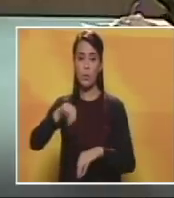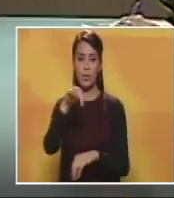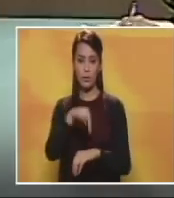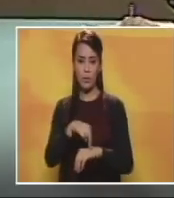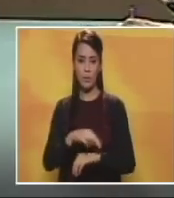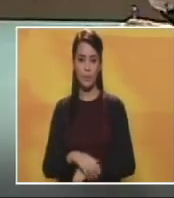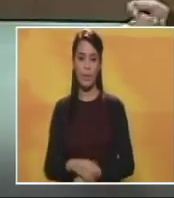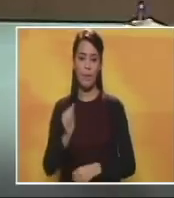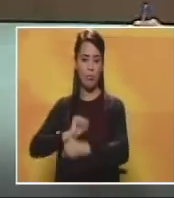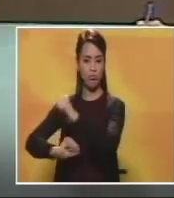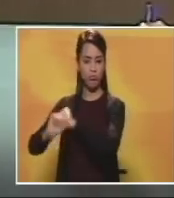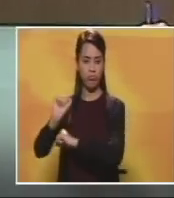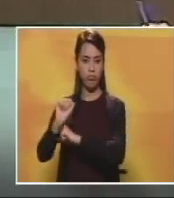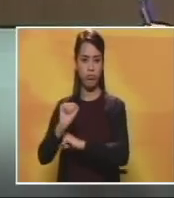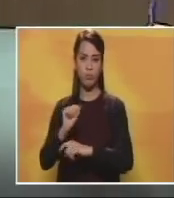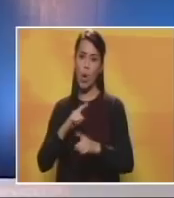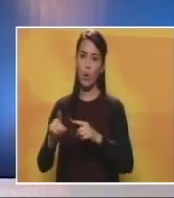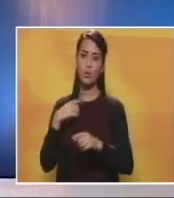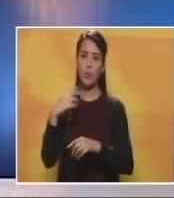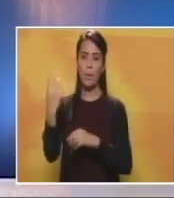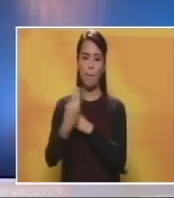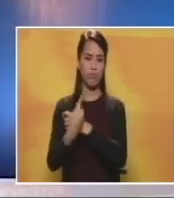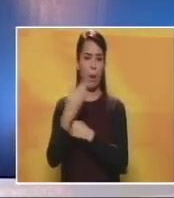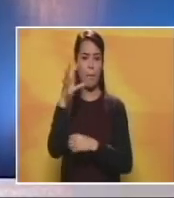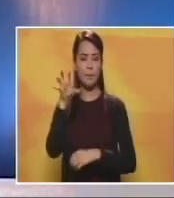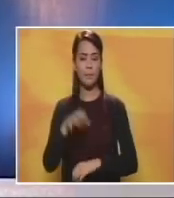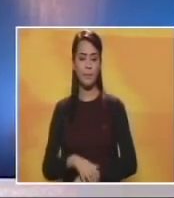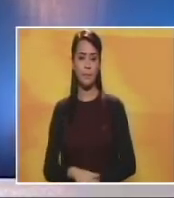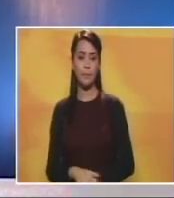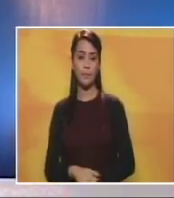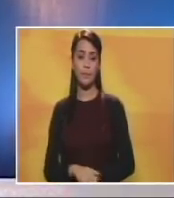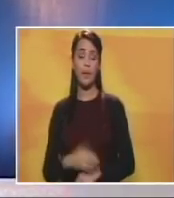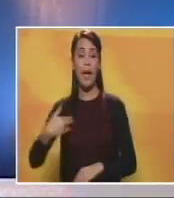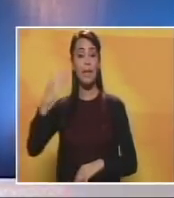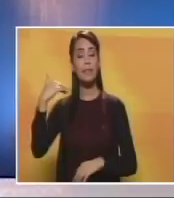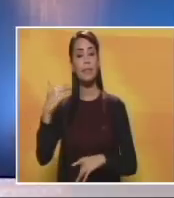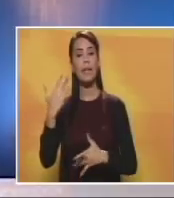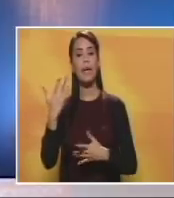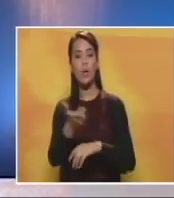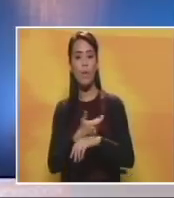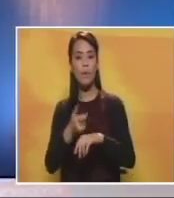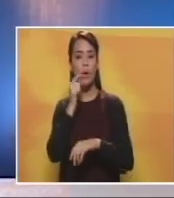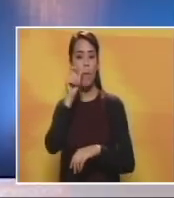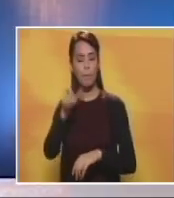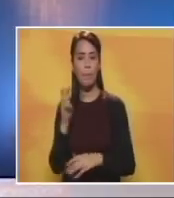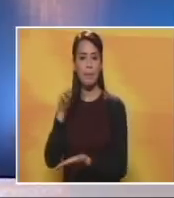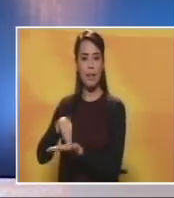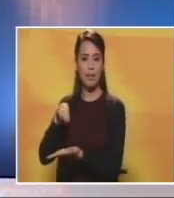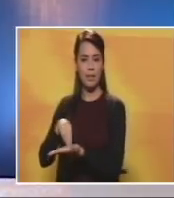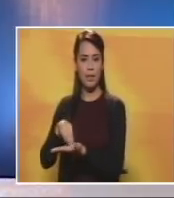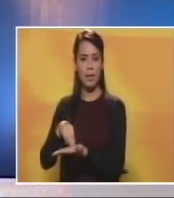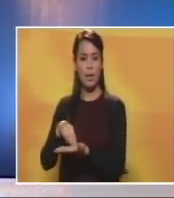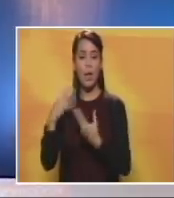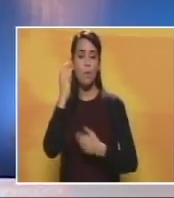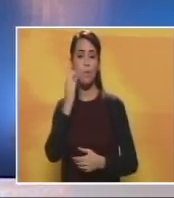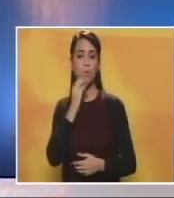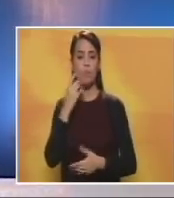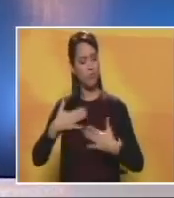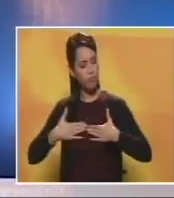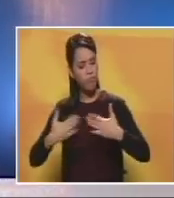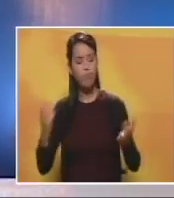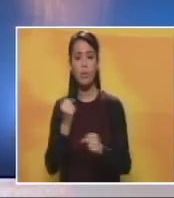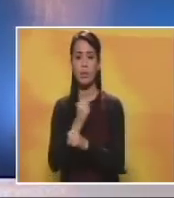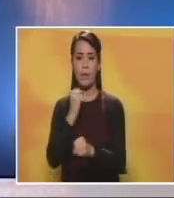Nacional de combatir la burocracia. El exgobernador del estado Miranda, Enrique Capriles, reiteró que está dispuesto a trabajar por